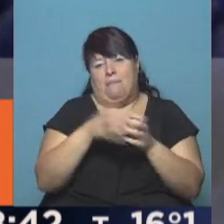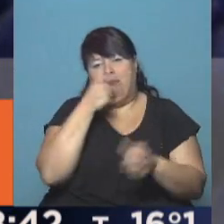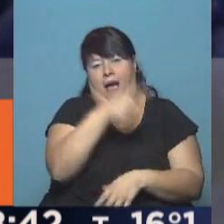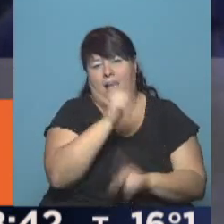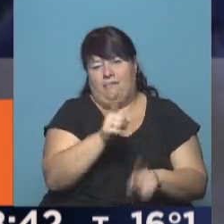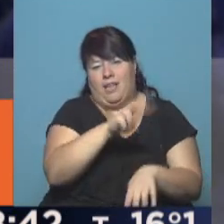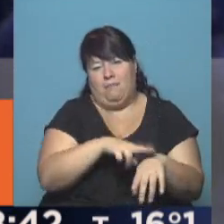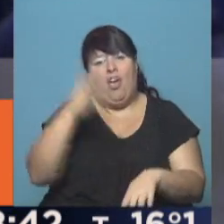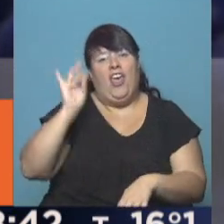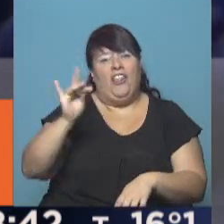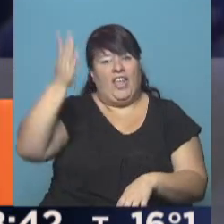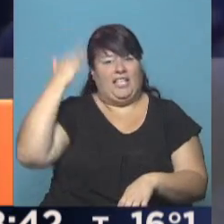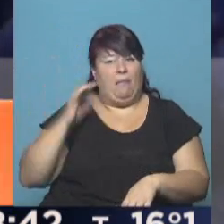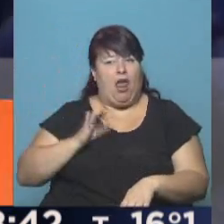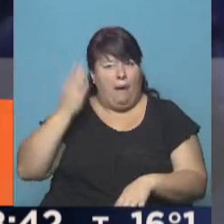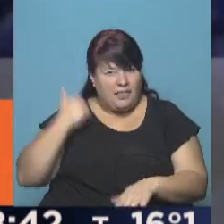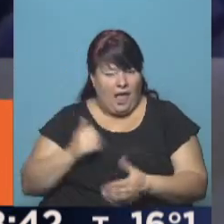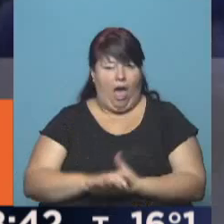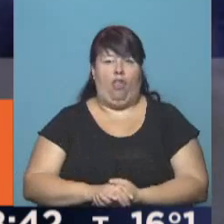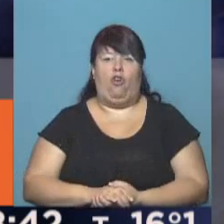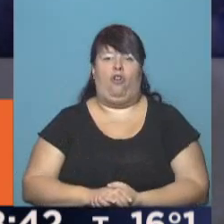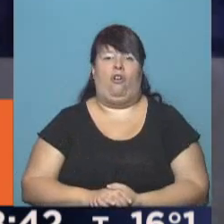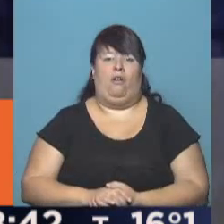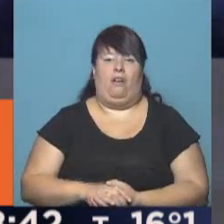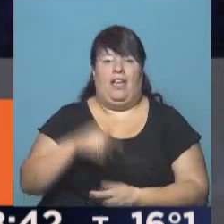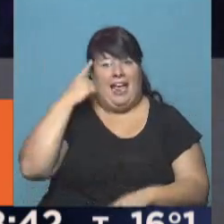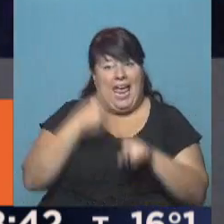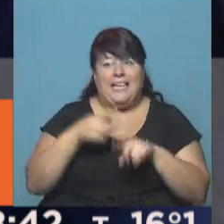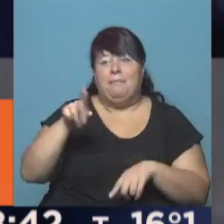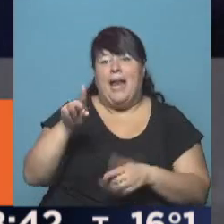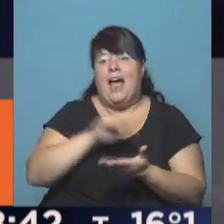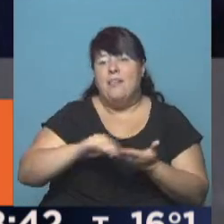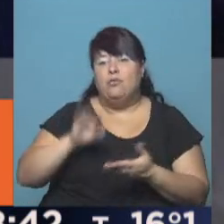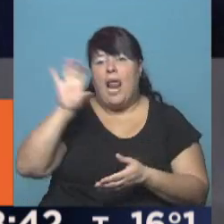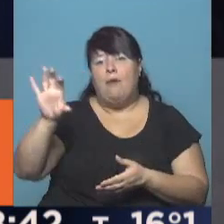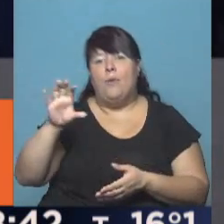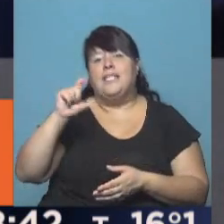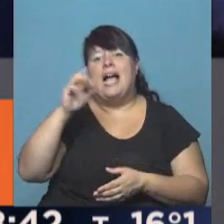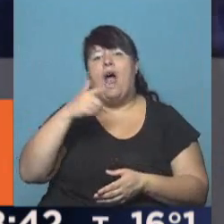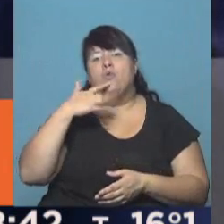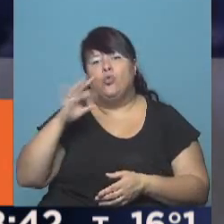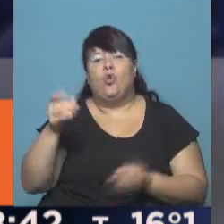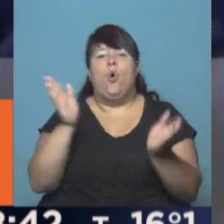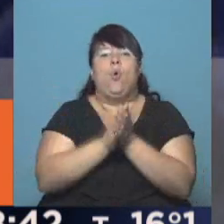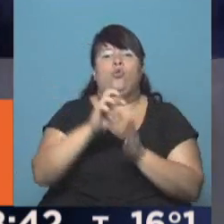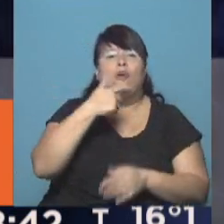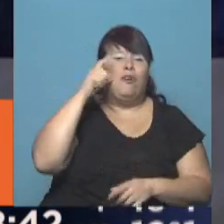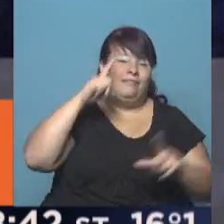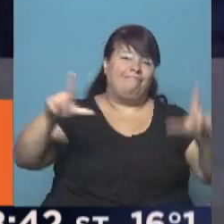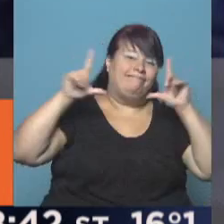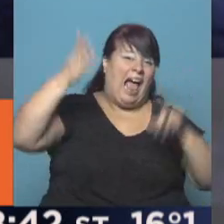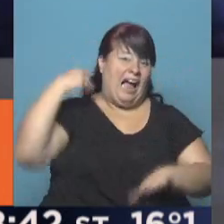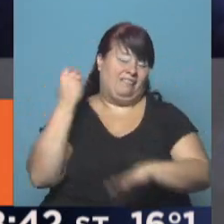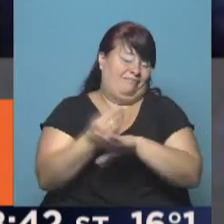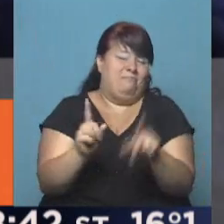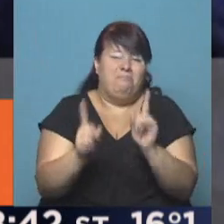olvidemos en diciembre del año pasado expareja del diputado provincial walter carusso y de la mano de pos está en la fotito cuando